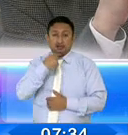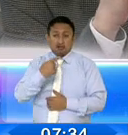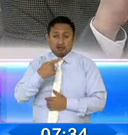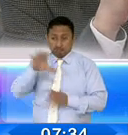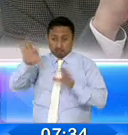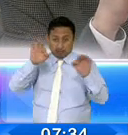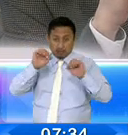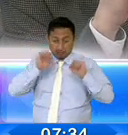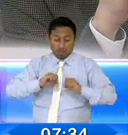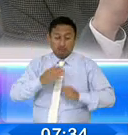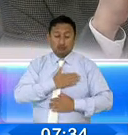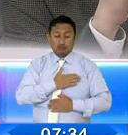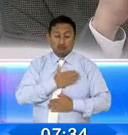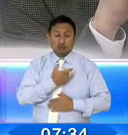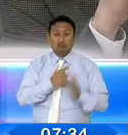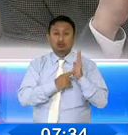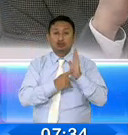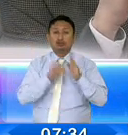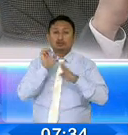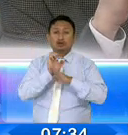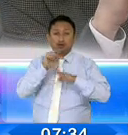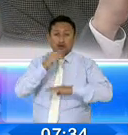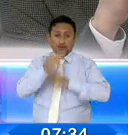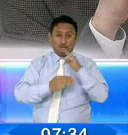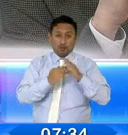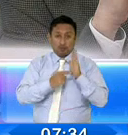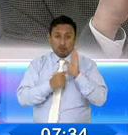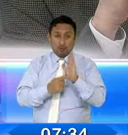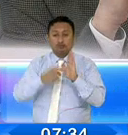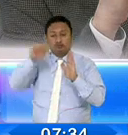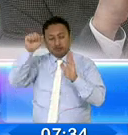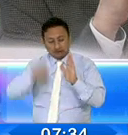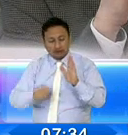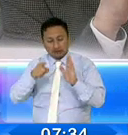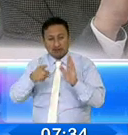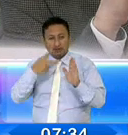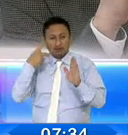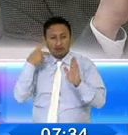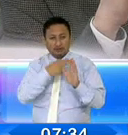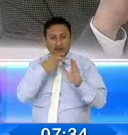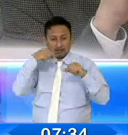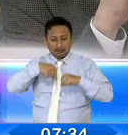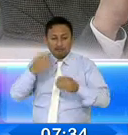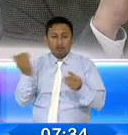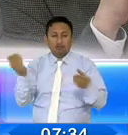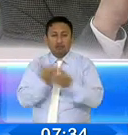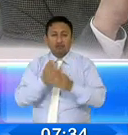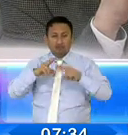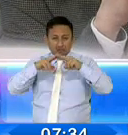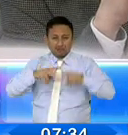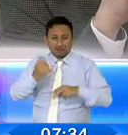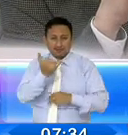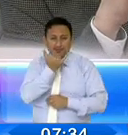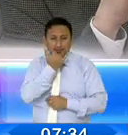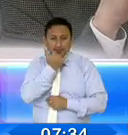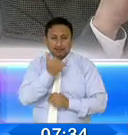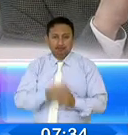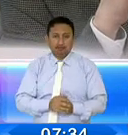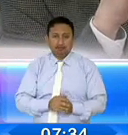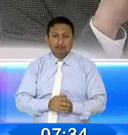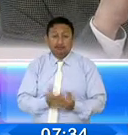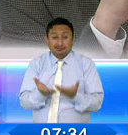y al mundo que sí hubo ilegalidad en las actas de escrutinio. Eso ya